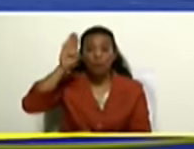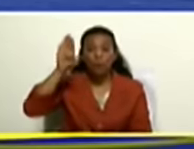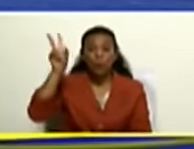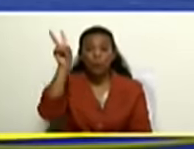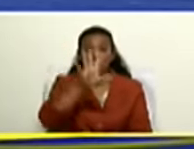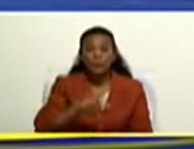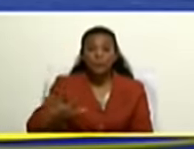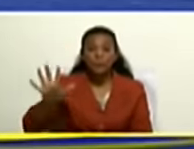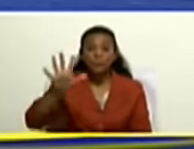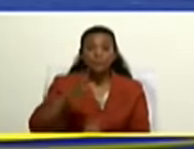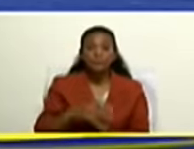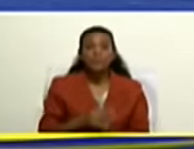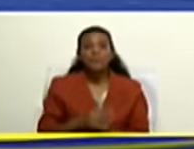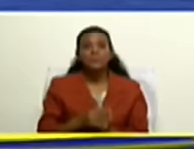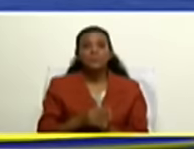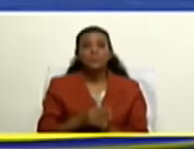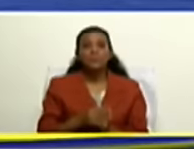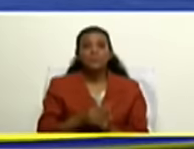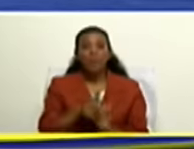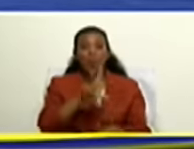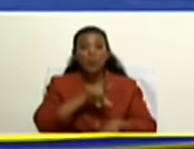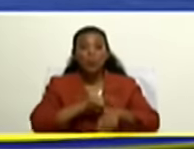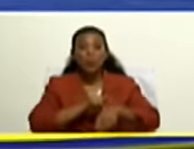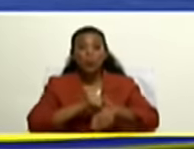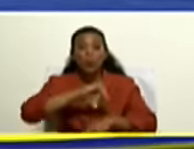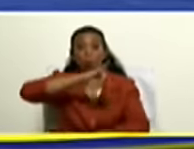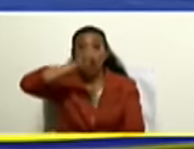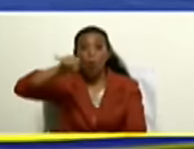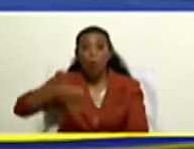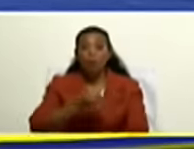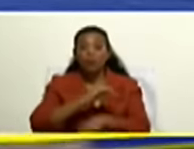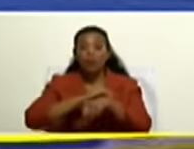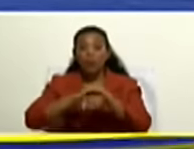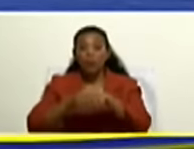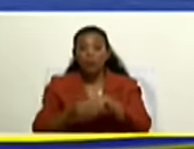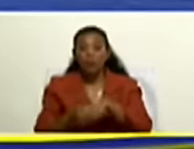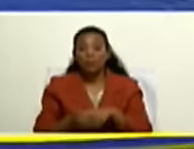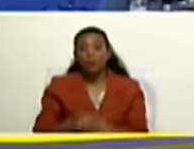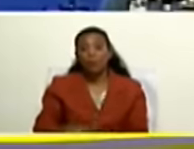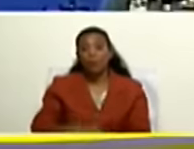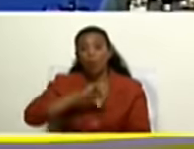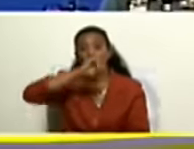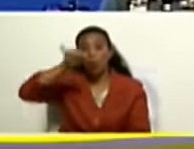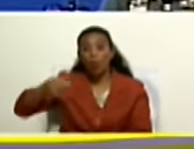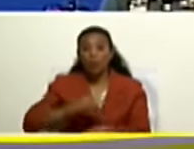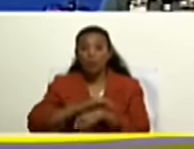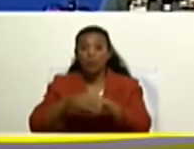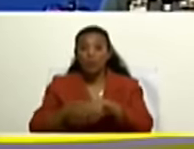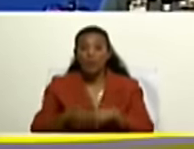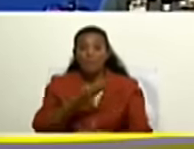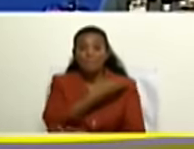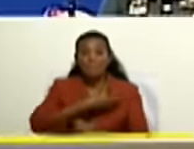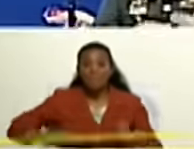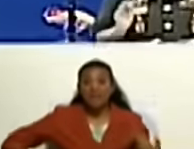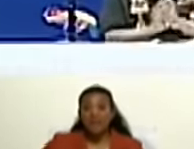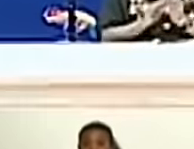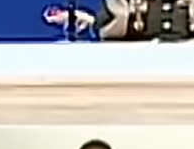He invitado al doctor Jorge Rodríguez Gómez, presidente de la Asamblea